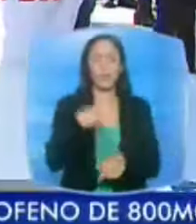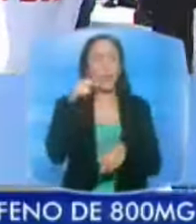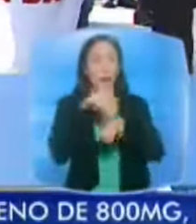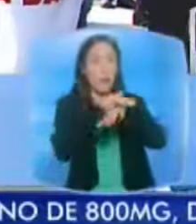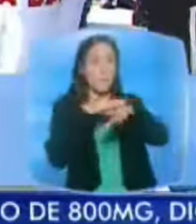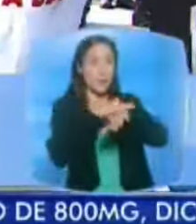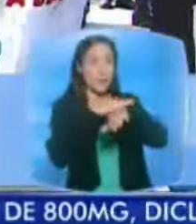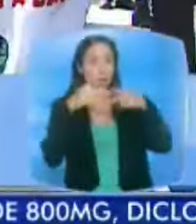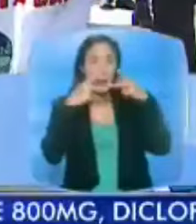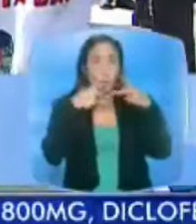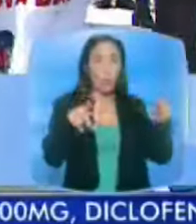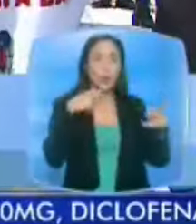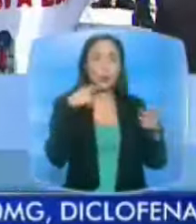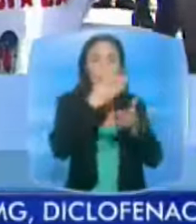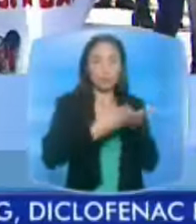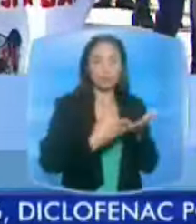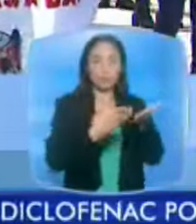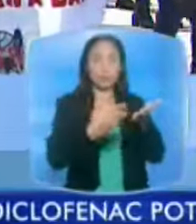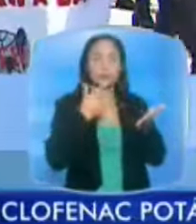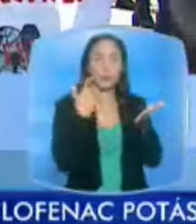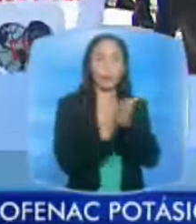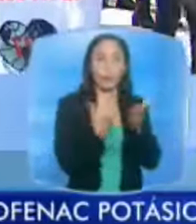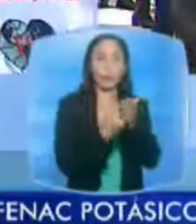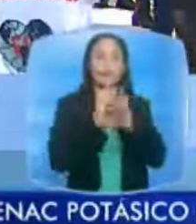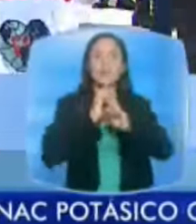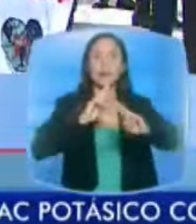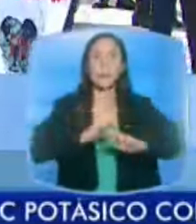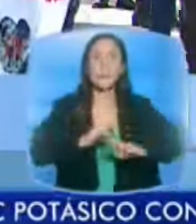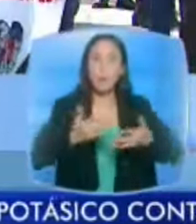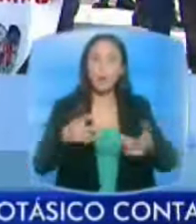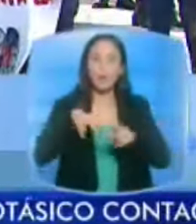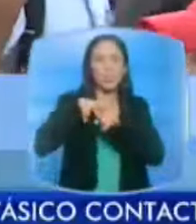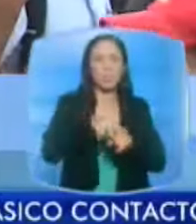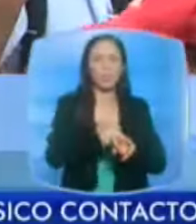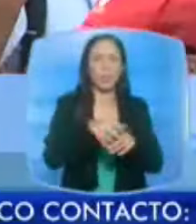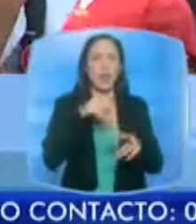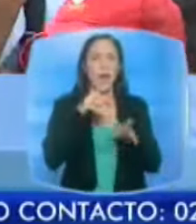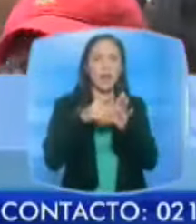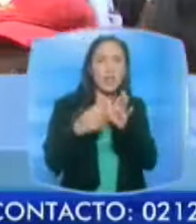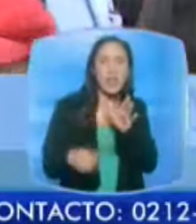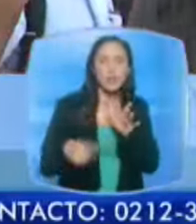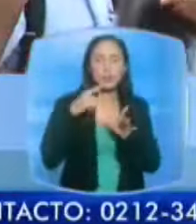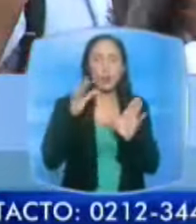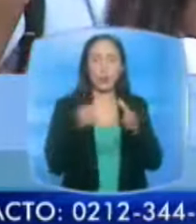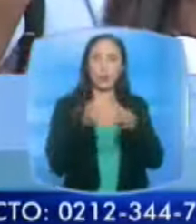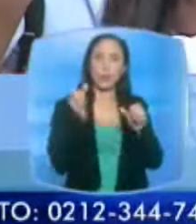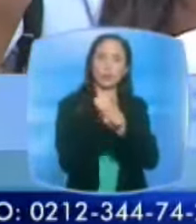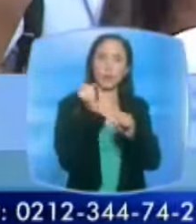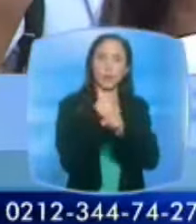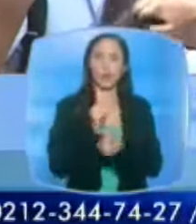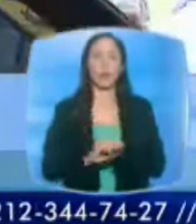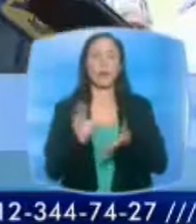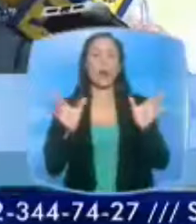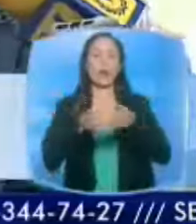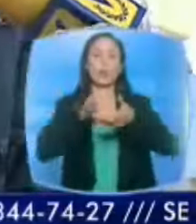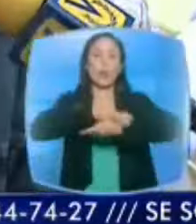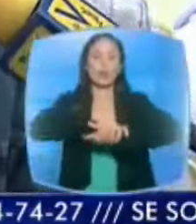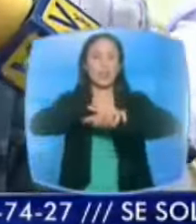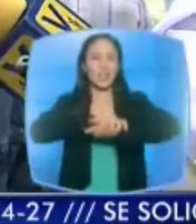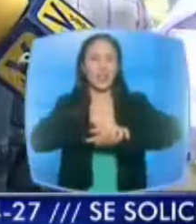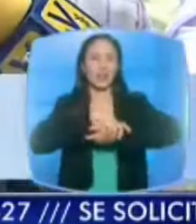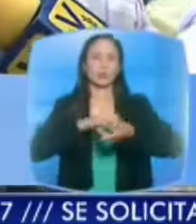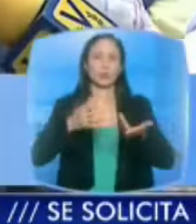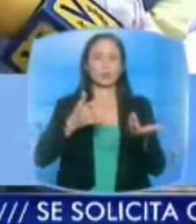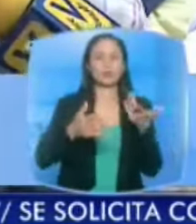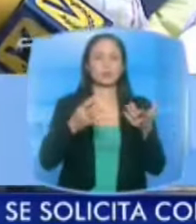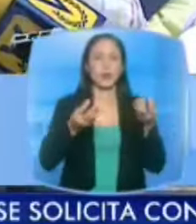Público se consignó un documento para exigir pronunciamiento sobre posibles violaciones a derechos laborales como la libertad sindical. Los